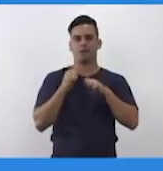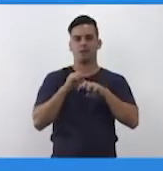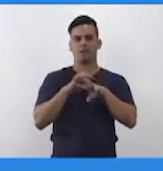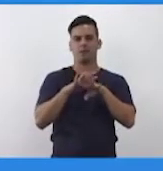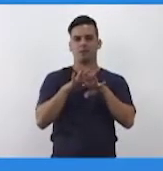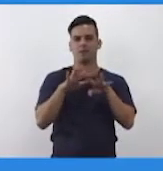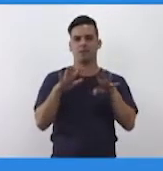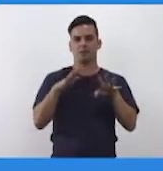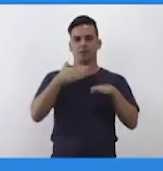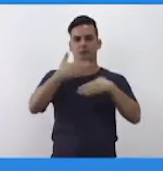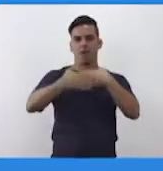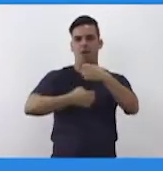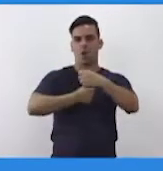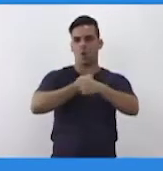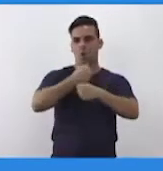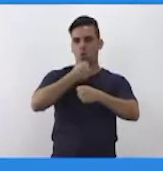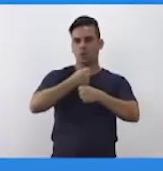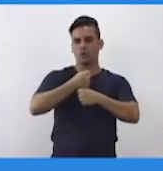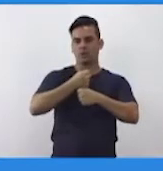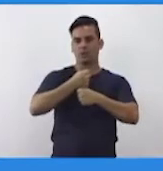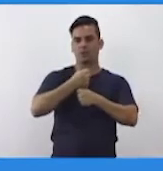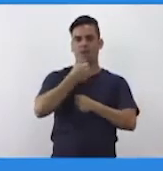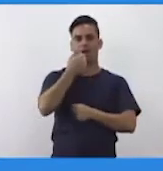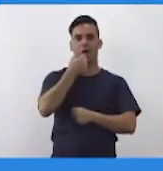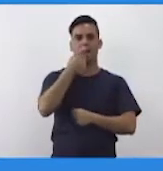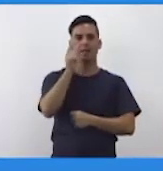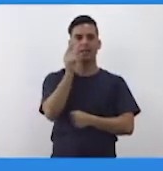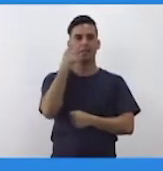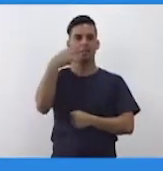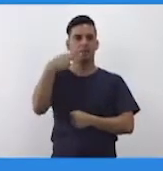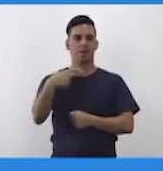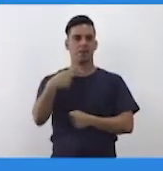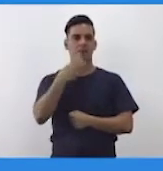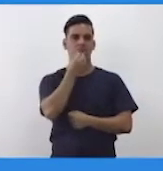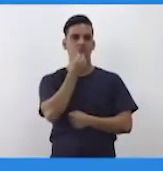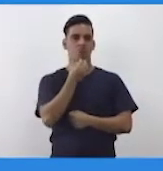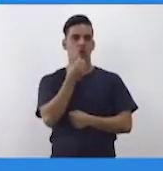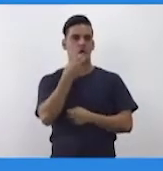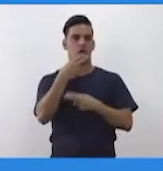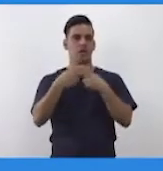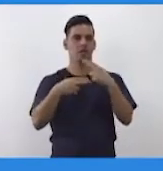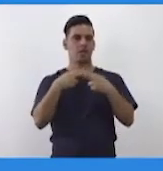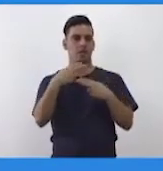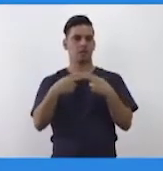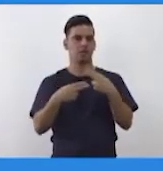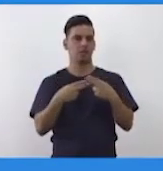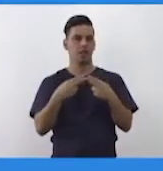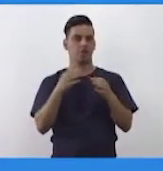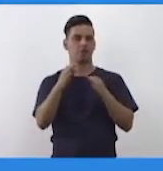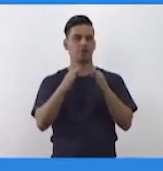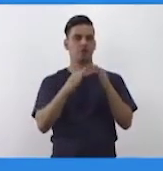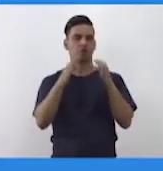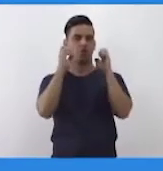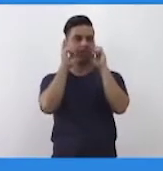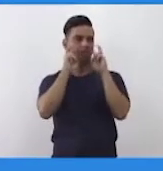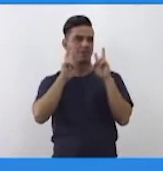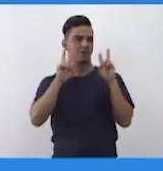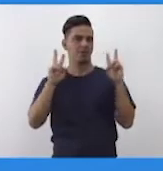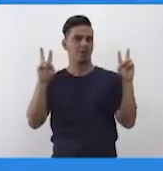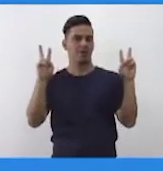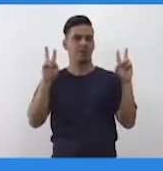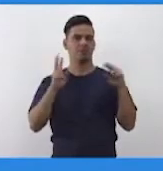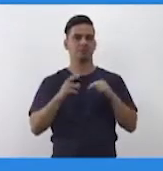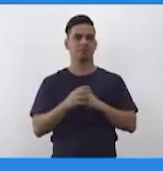metabólicamente utilizable, que es el ATP, para poder realizar las funciones vitales dentro